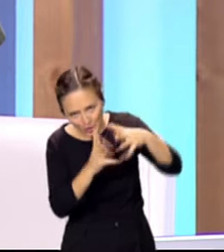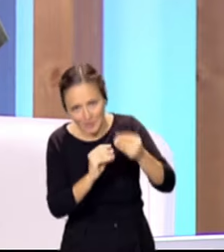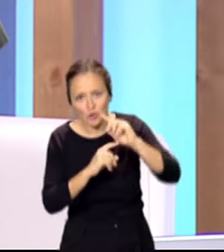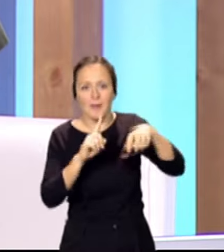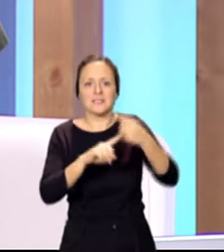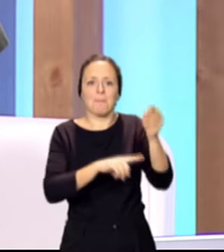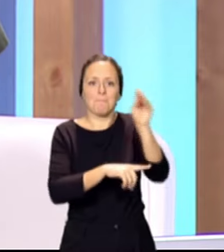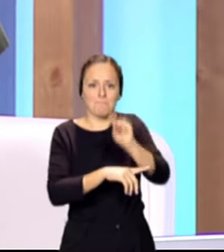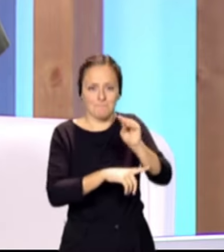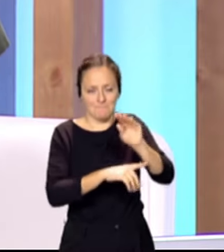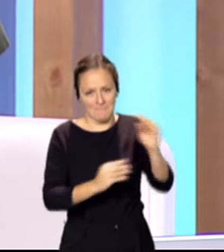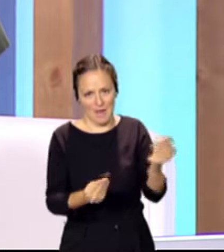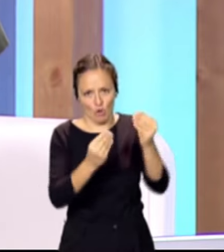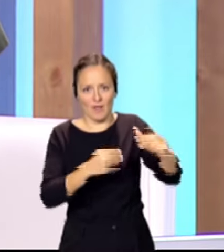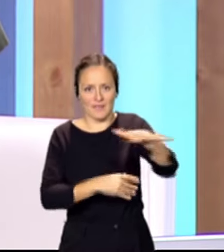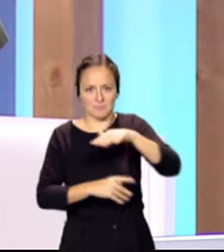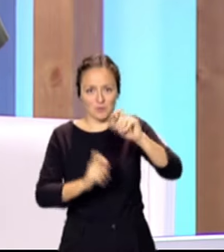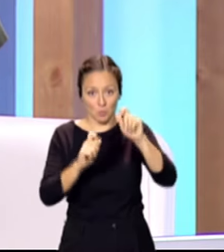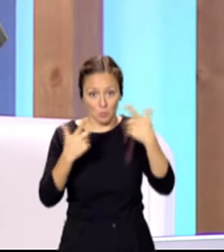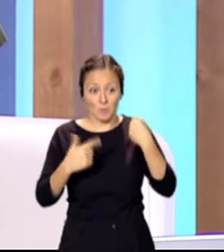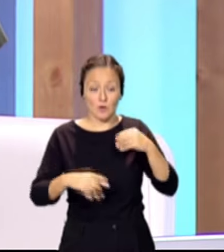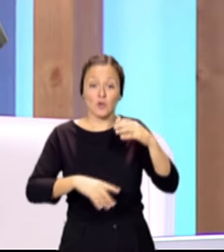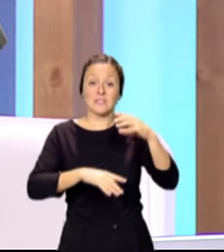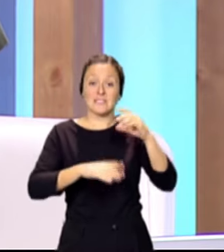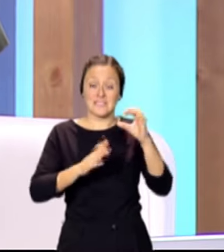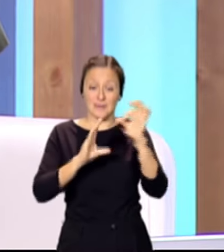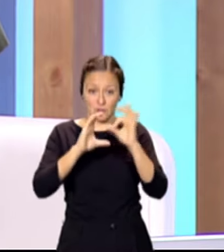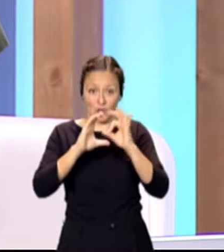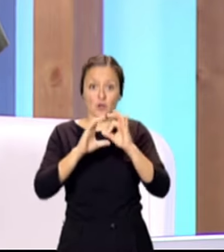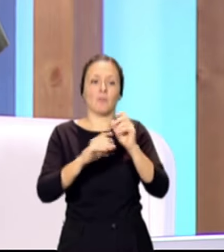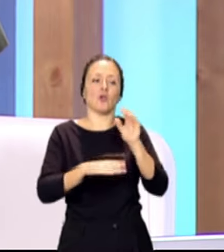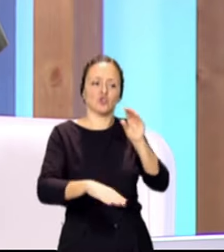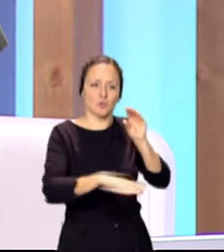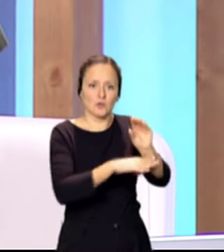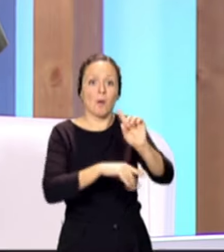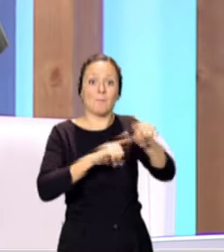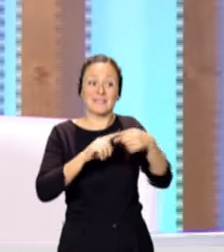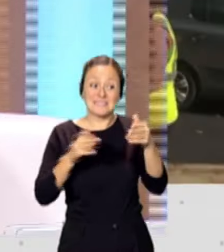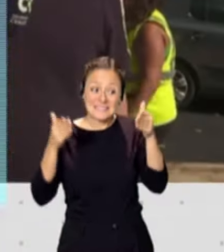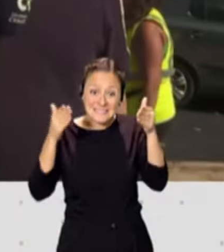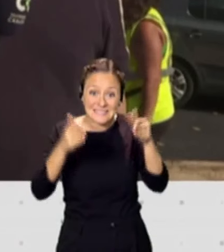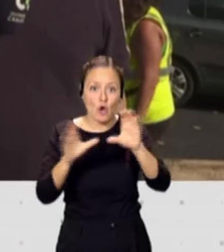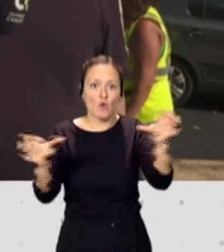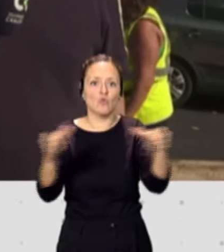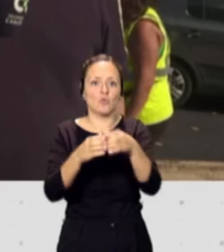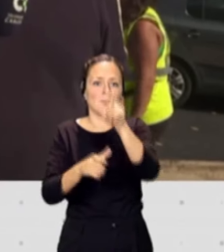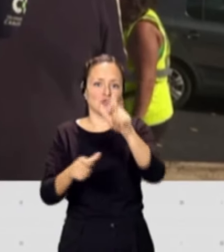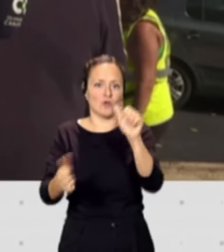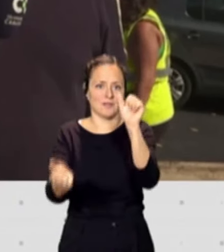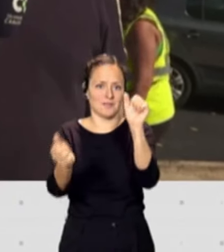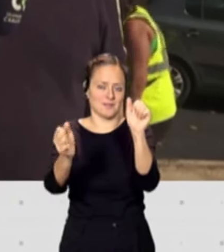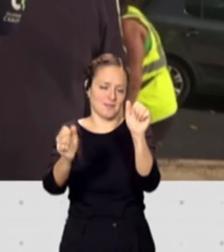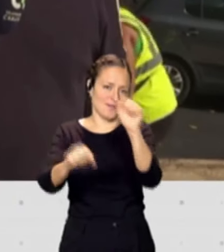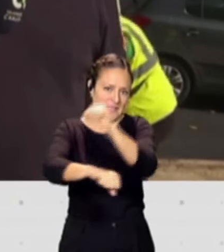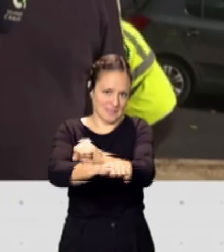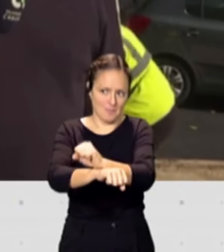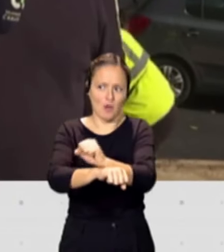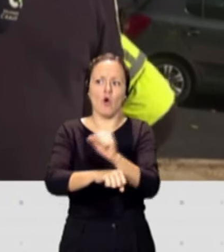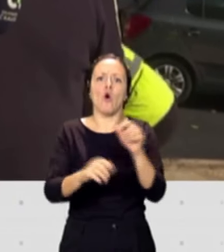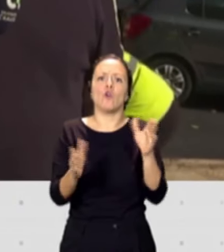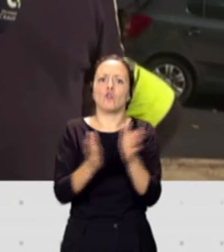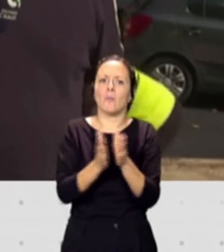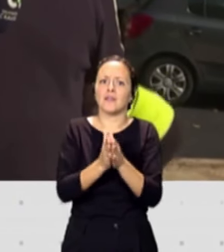trabajos subvencionados por el servicio canario de empleo y dirigidos de forma especial a personas en situación de desempleo en balcequillo ya está Luis muro Luis